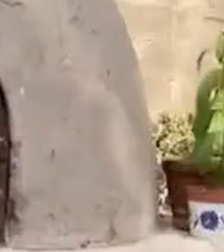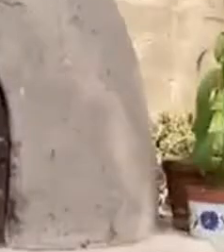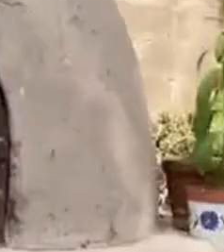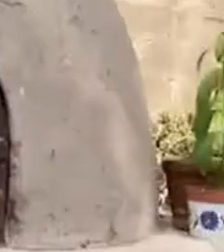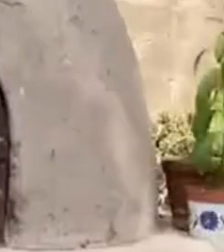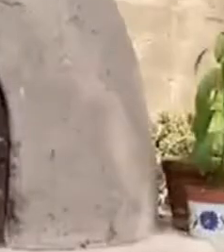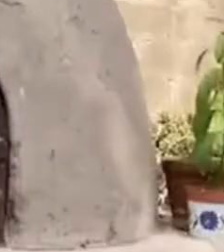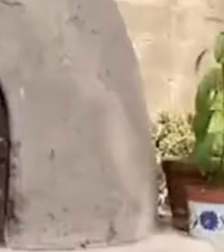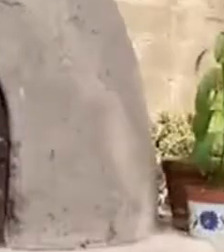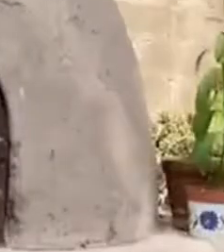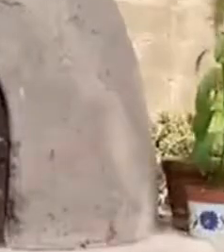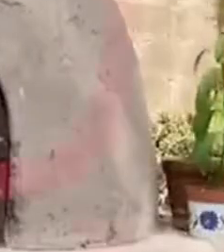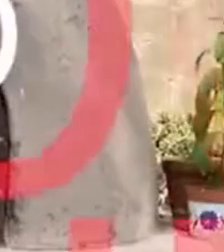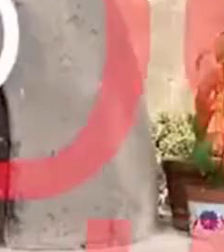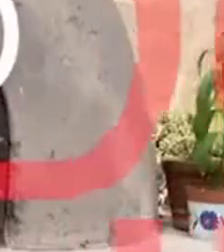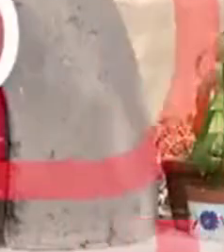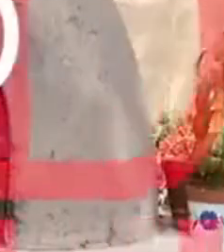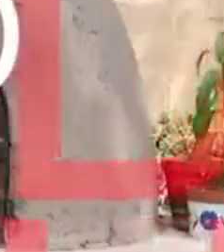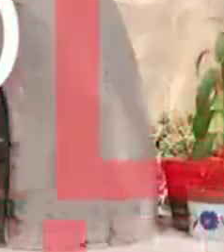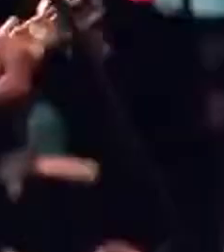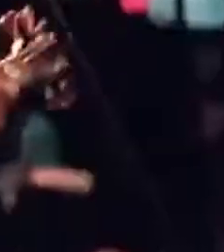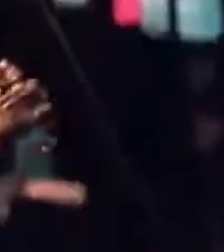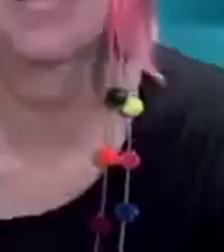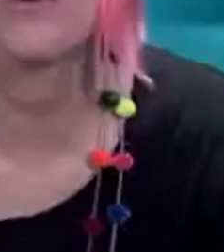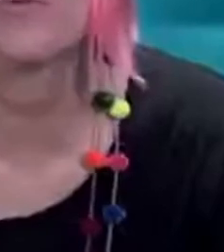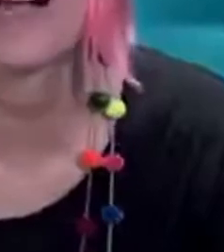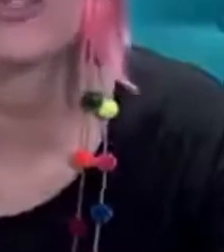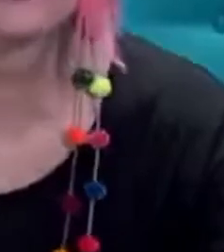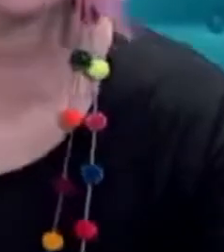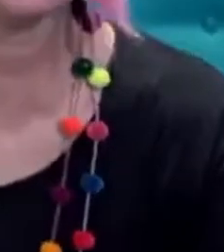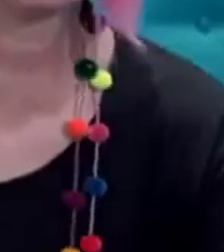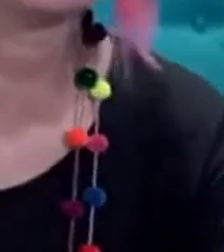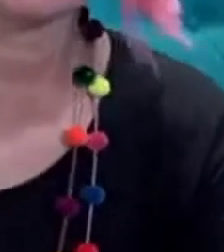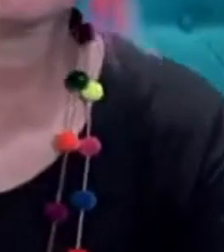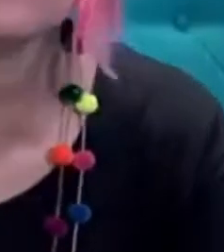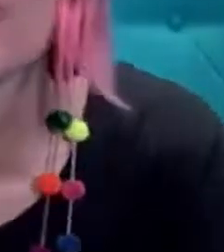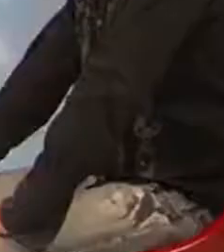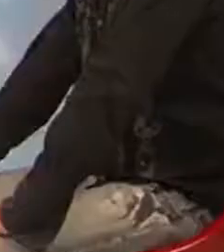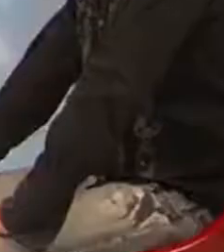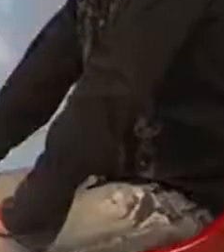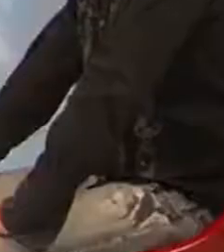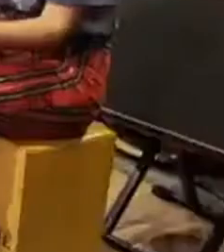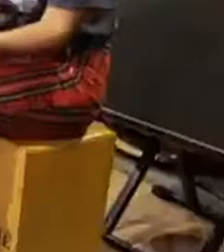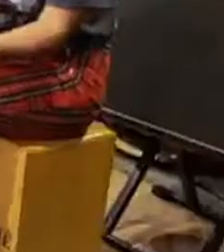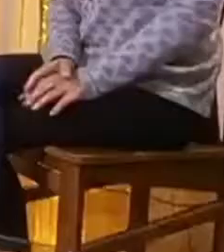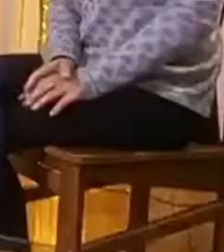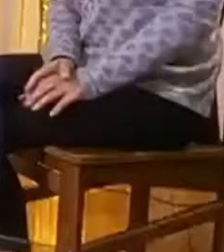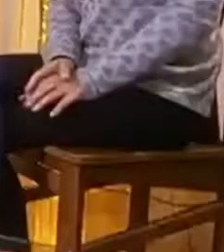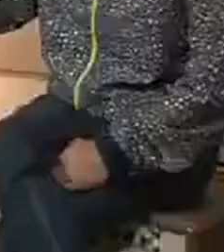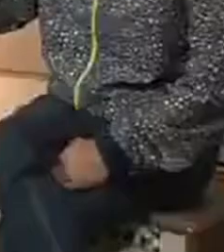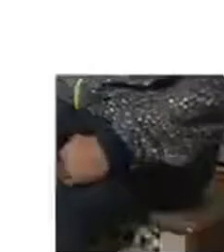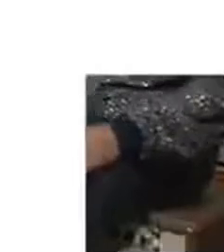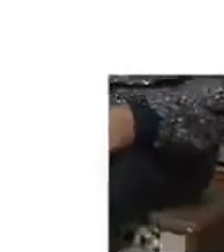Vuelven los sonidos que nos conectan con el mundo. Un saludo para Sonidos del Mundo.